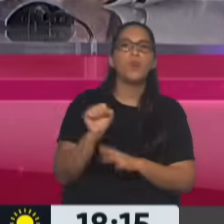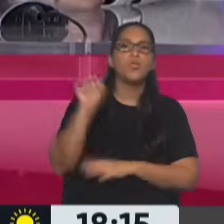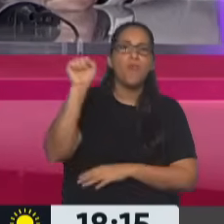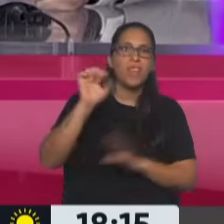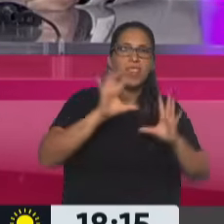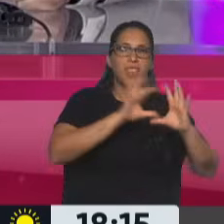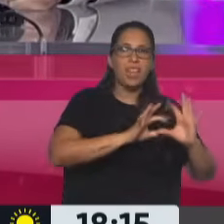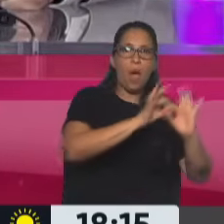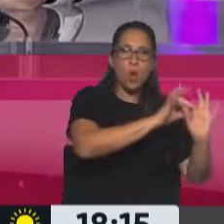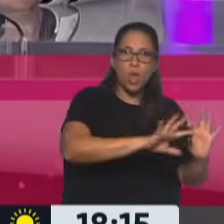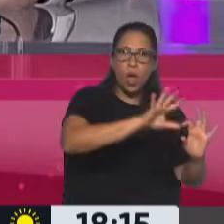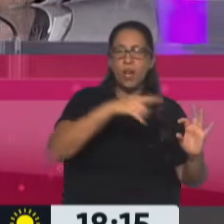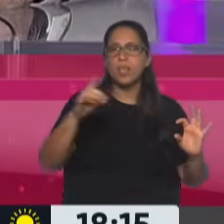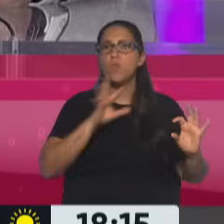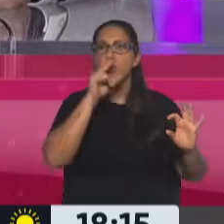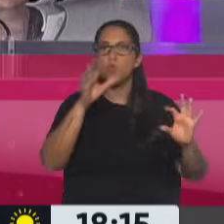sentido, formaba junto con